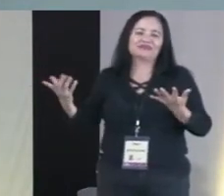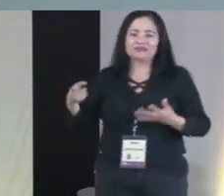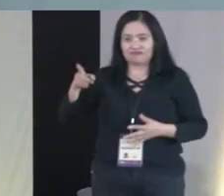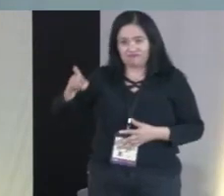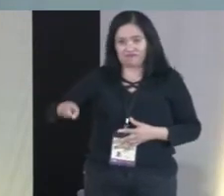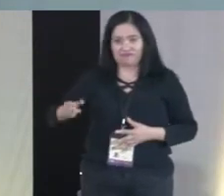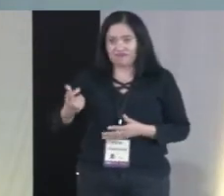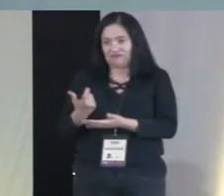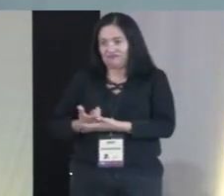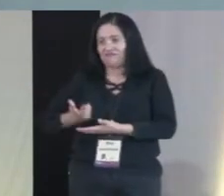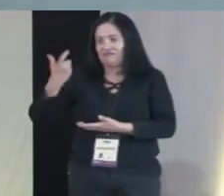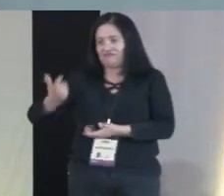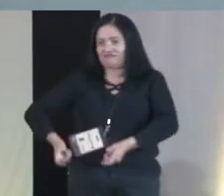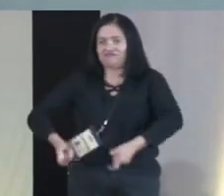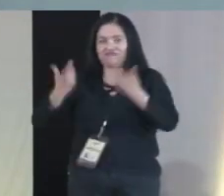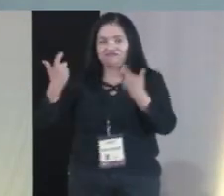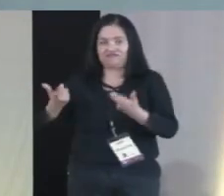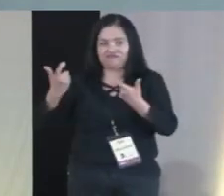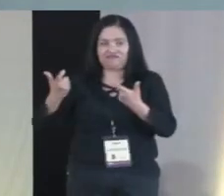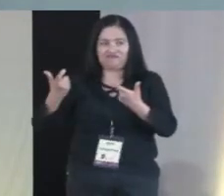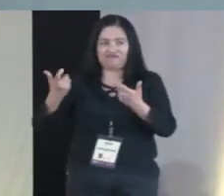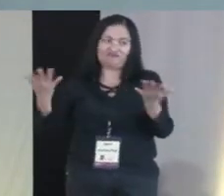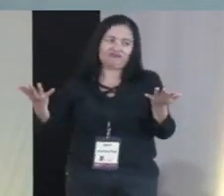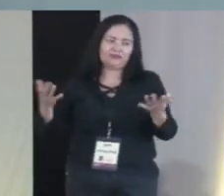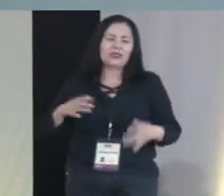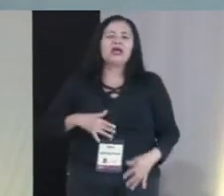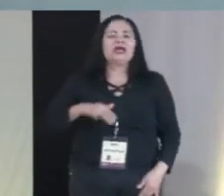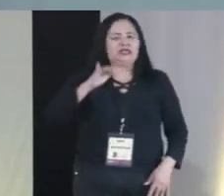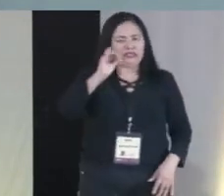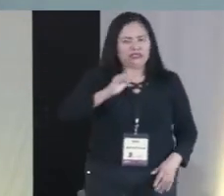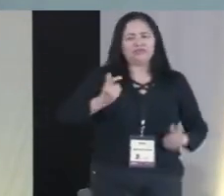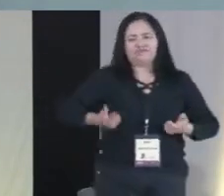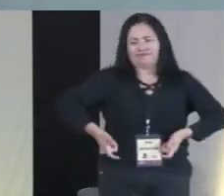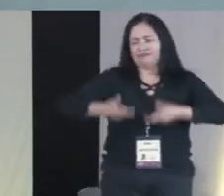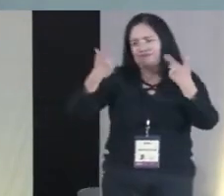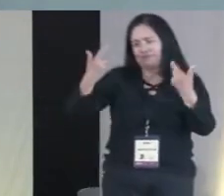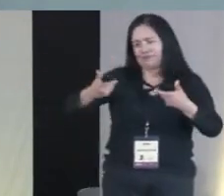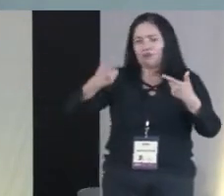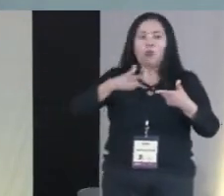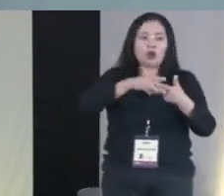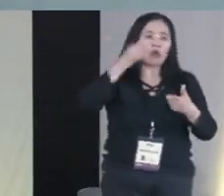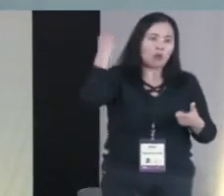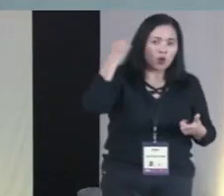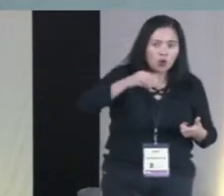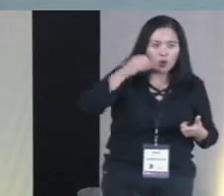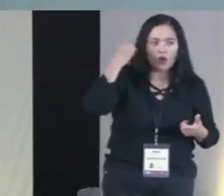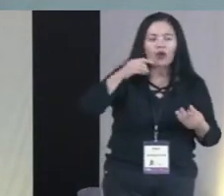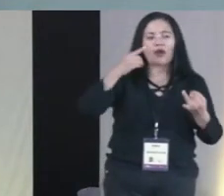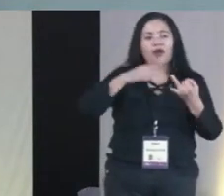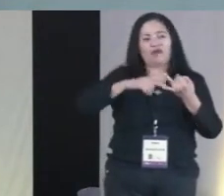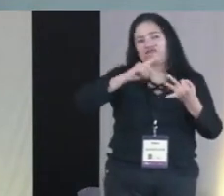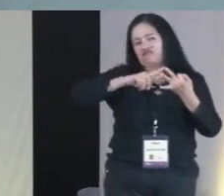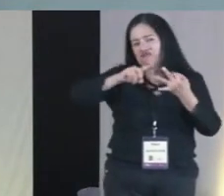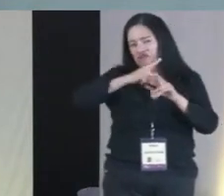disfrutó. Sí, amasó una enorme fortuna, el marquesado del Valle de Oaxaca, el marquesado de Tacubaya, pero pues